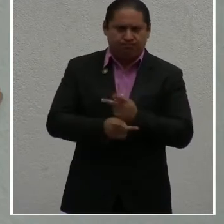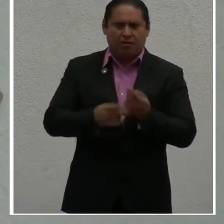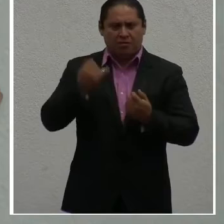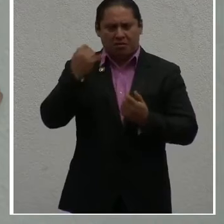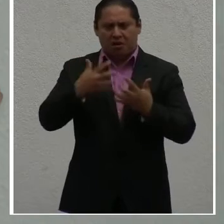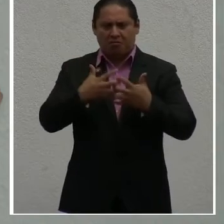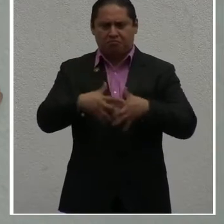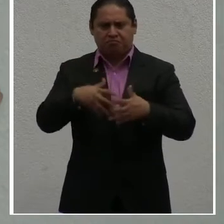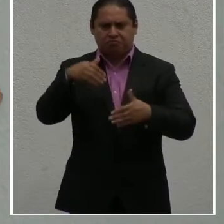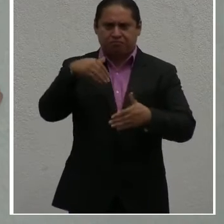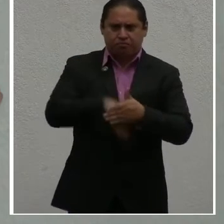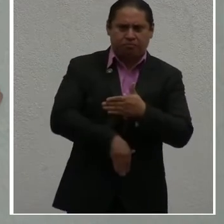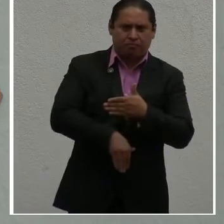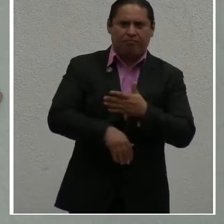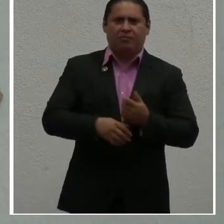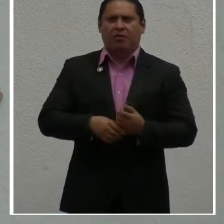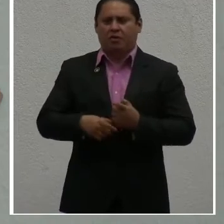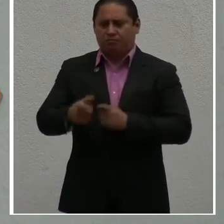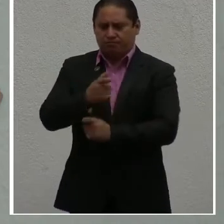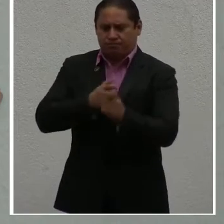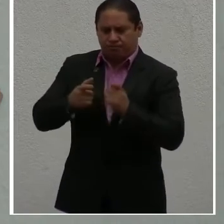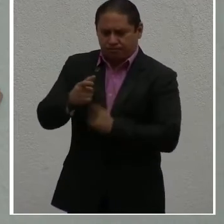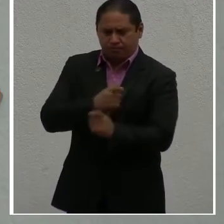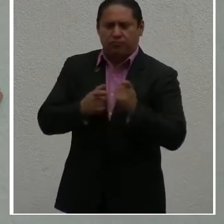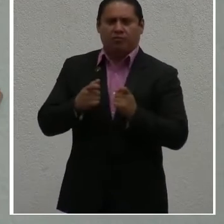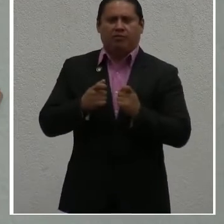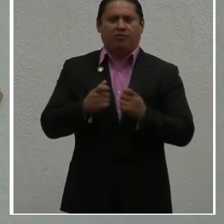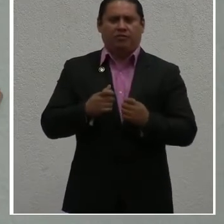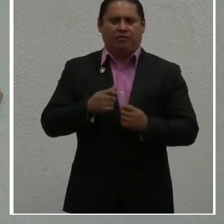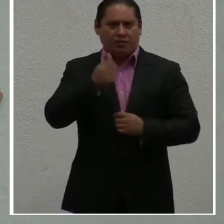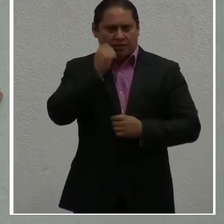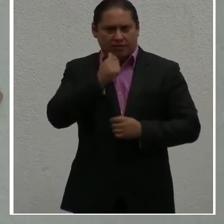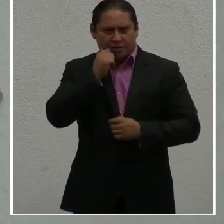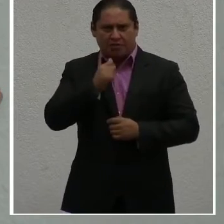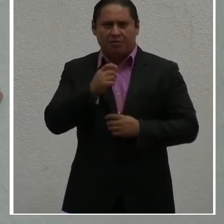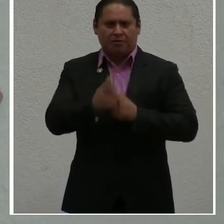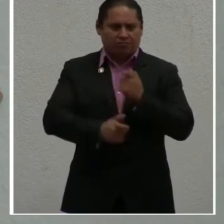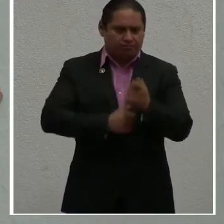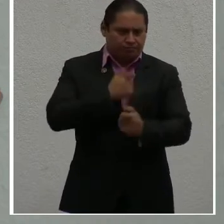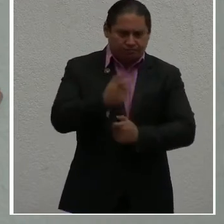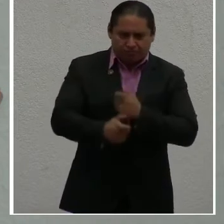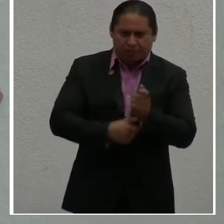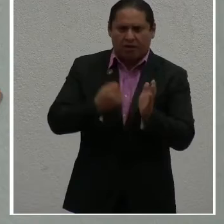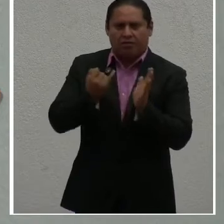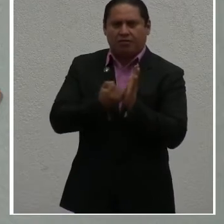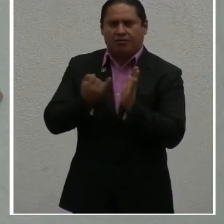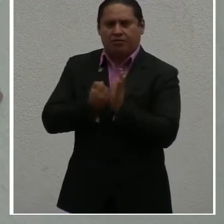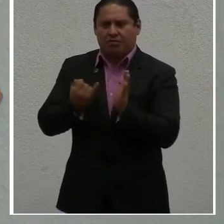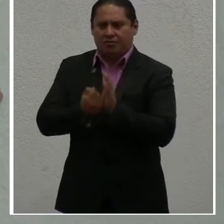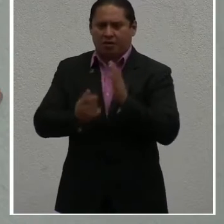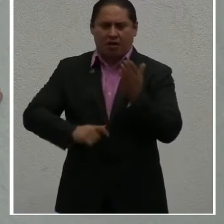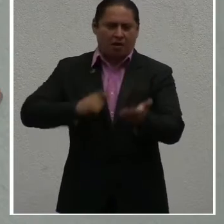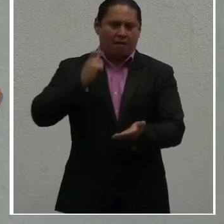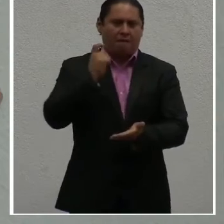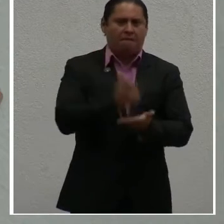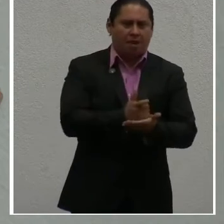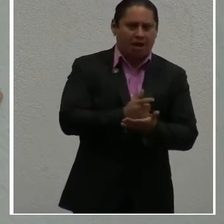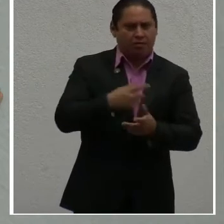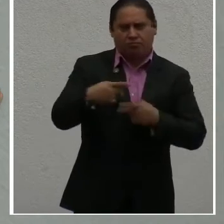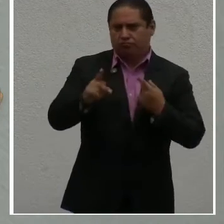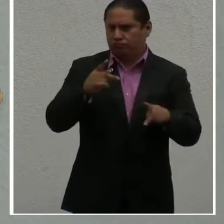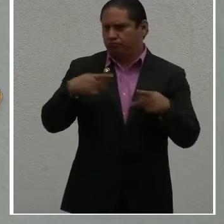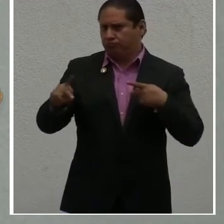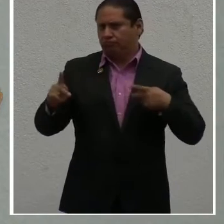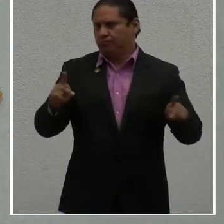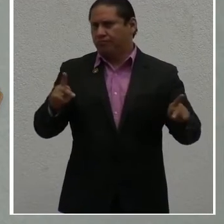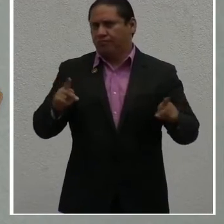que son una fuente de economía viva que contribuye con los impuestos que se pagan por el giro a que se dedican. La